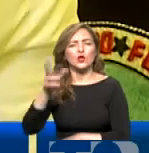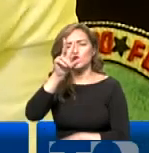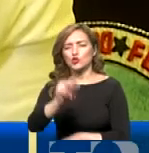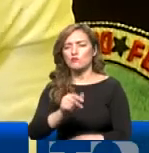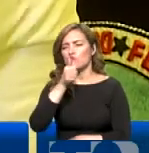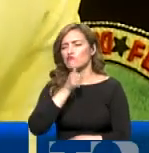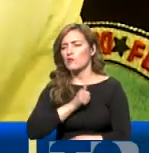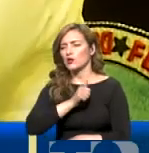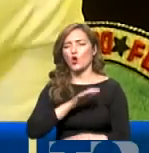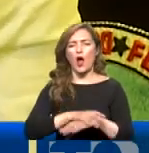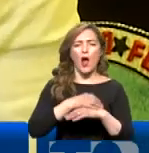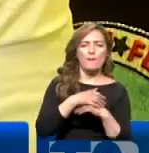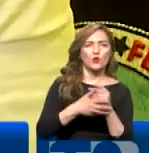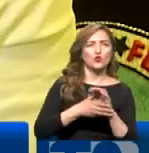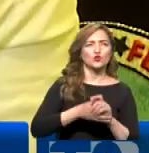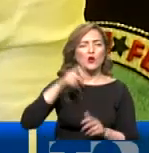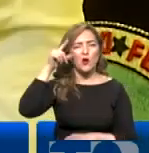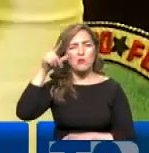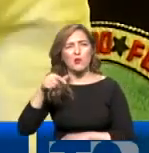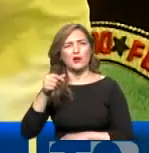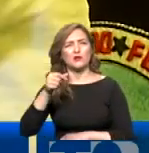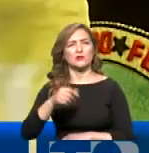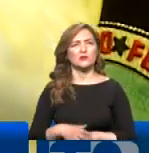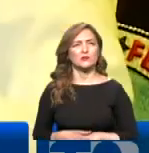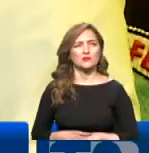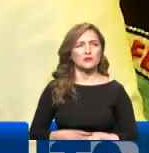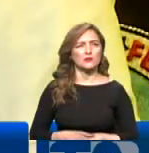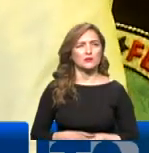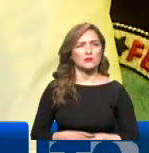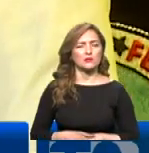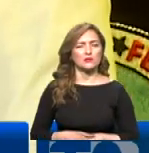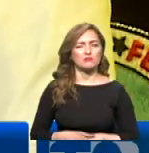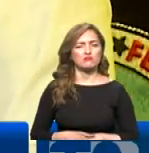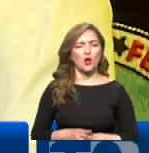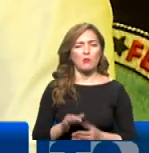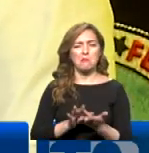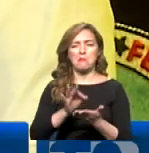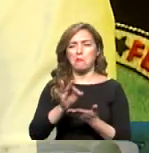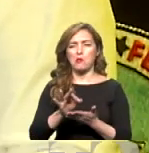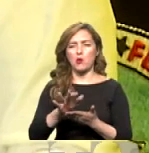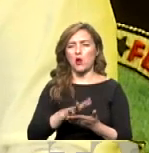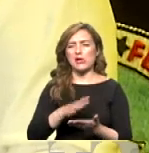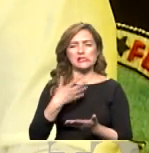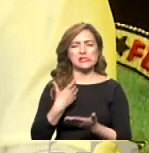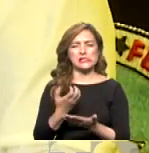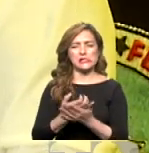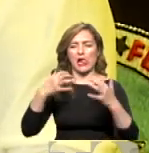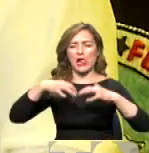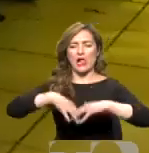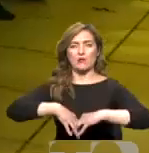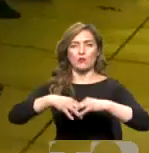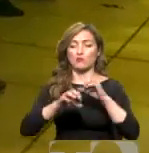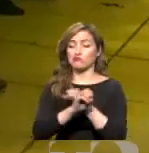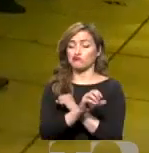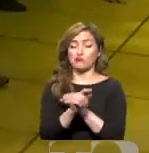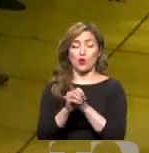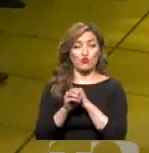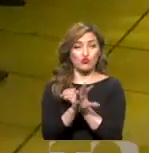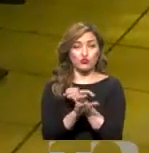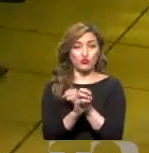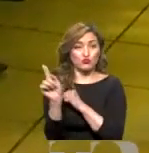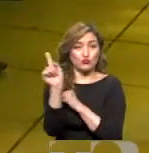abuso gubernamental que desvalija a ningún pueblo. Jaime Nebot aseguró no estar en campaña, pero al menos